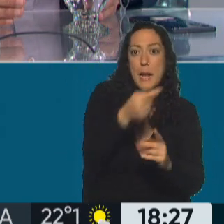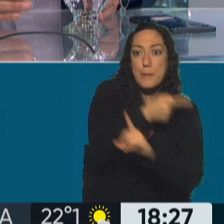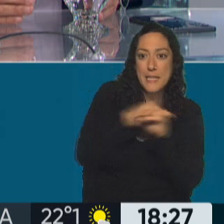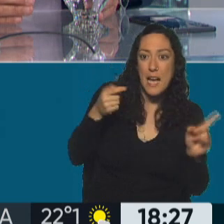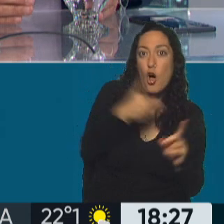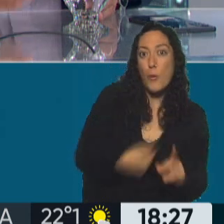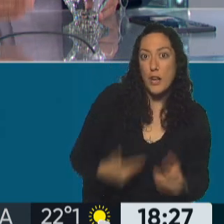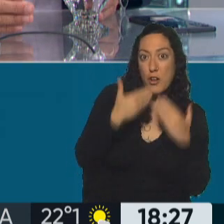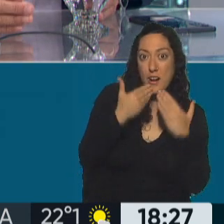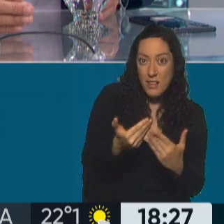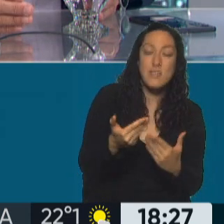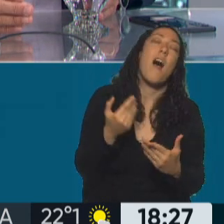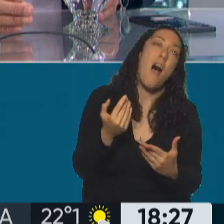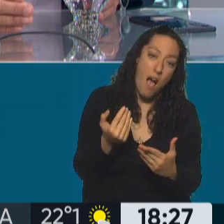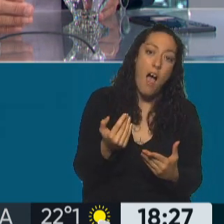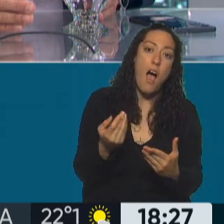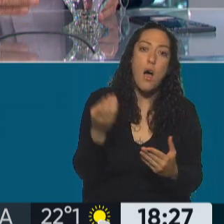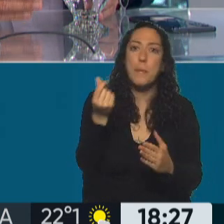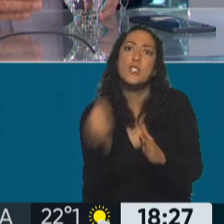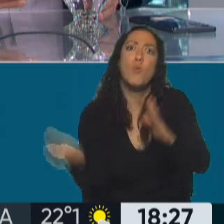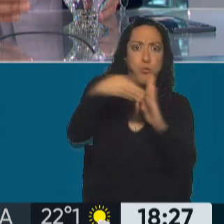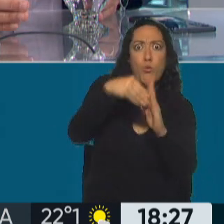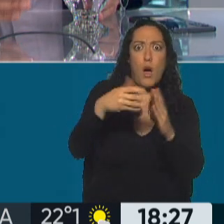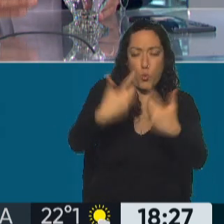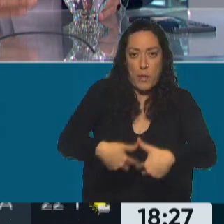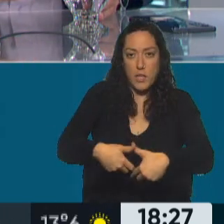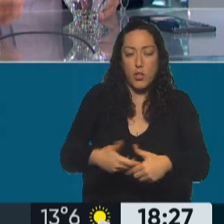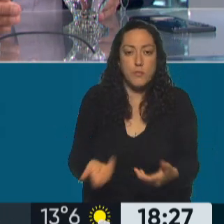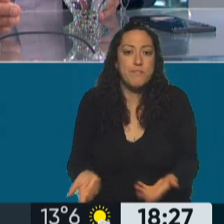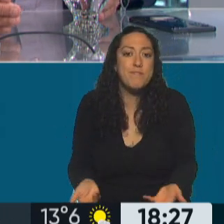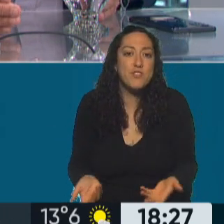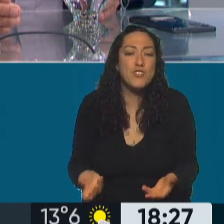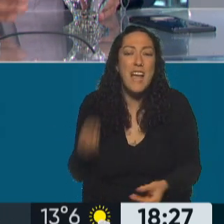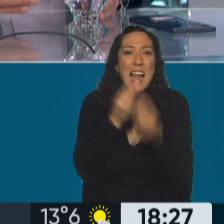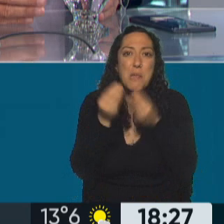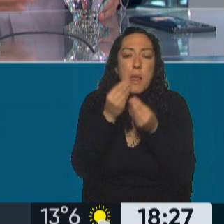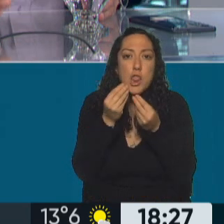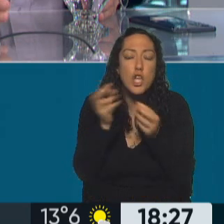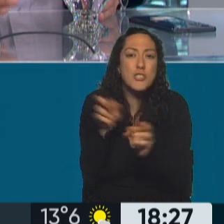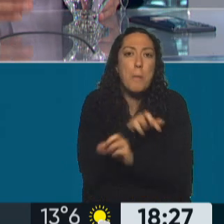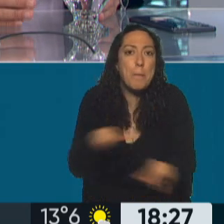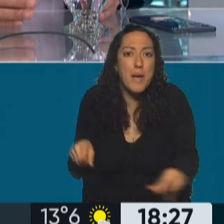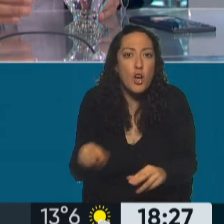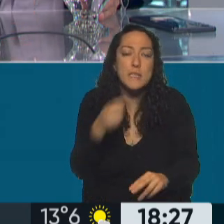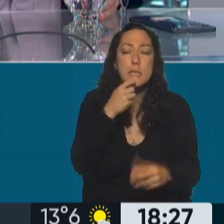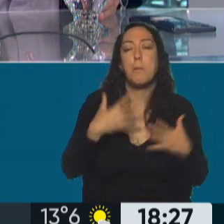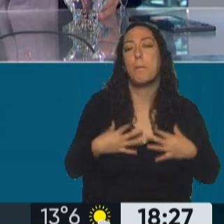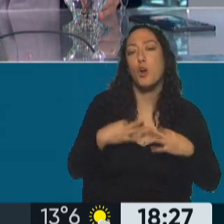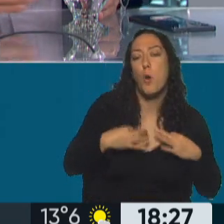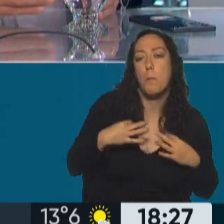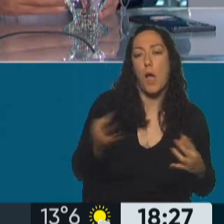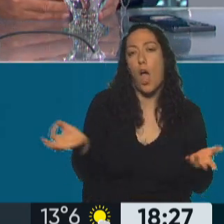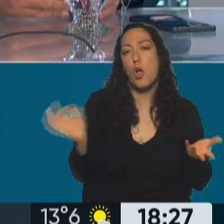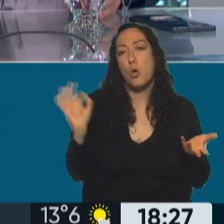pone el gobierno, rápidamente remarcan precios. ¿Y qué es lo malo? Que se remarcan los alimentos. Porque si uno remarca la ropa o